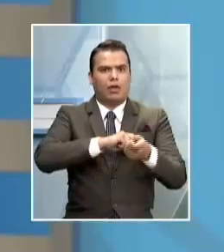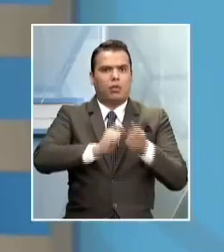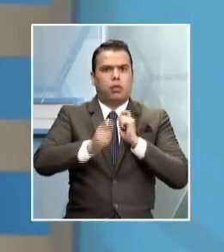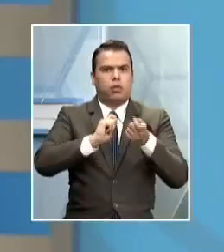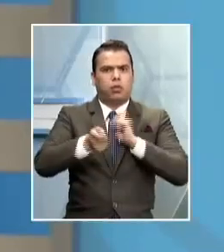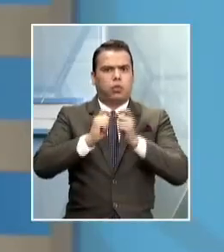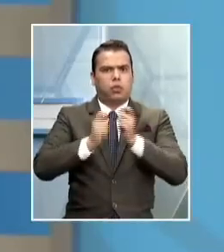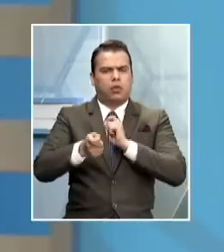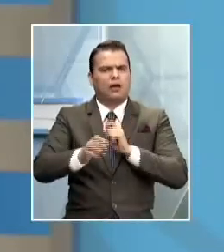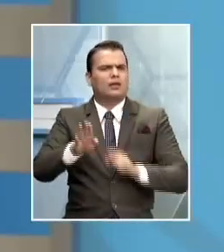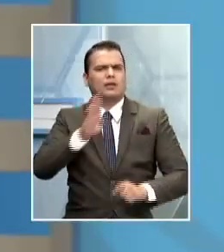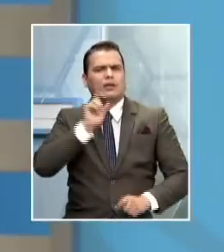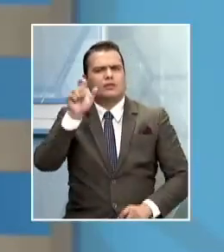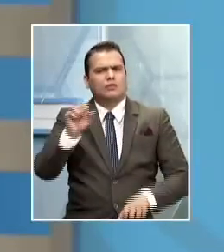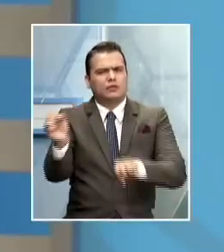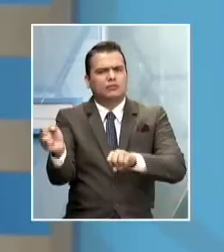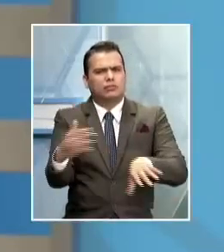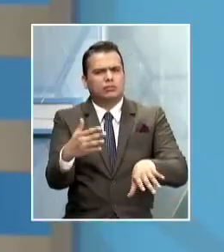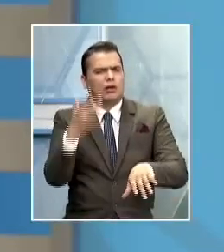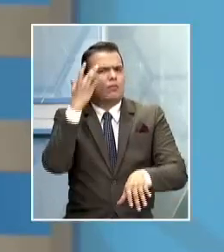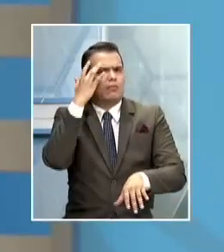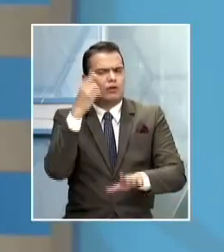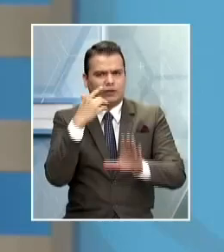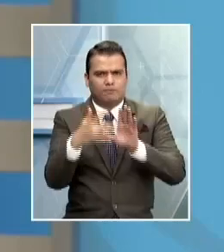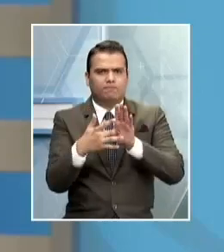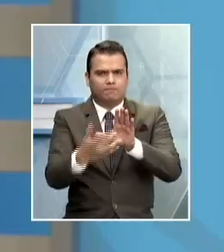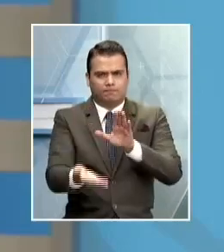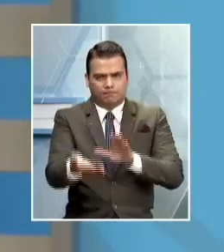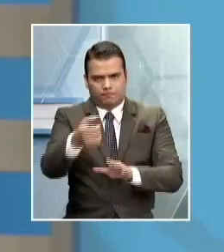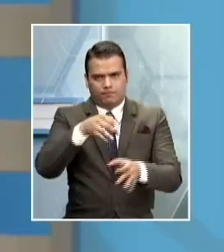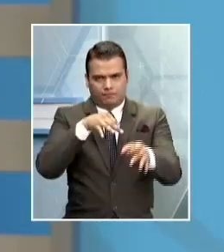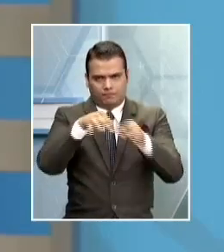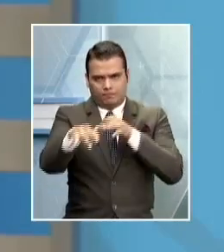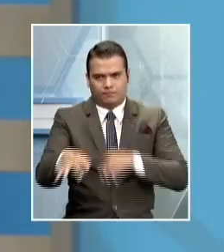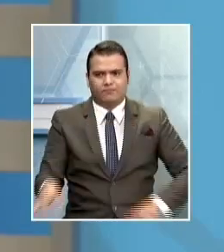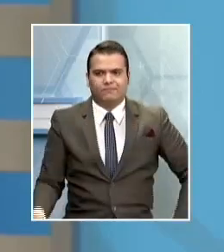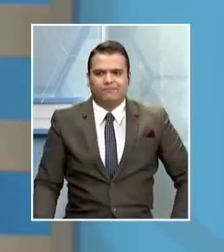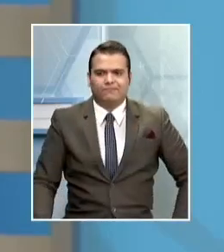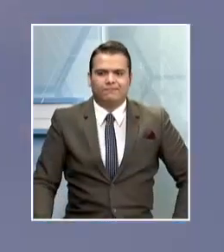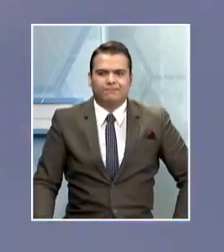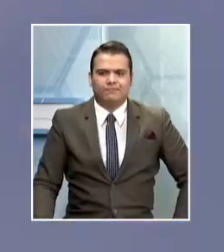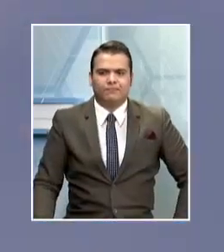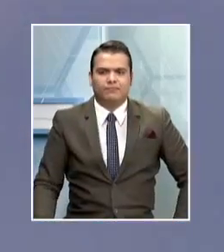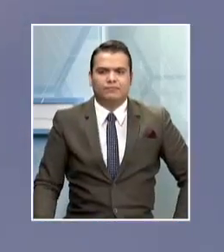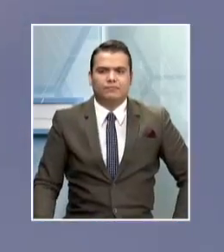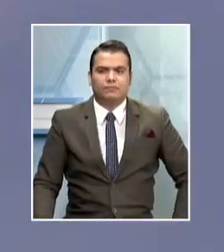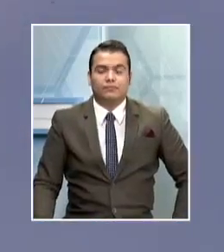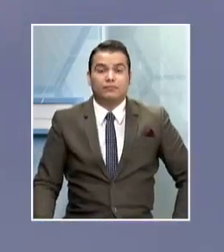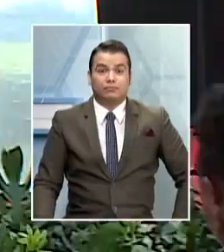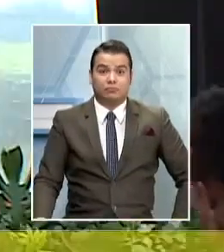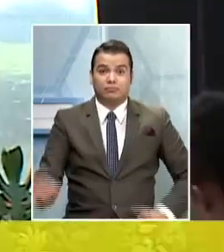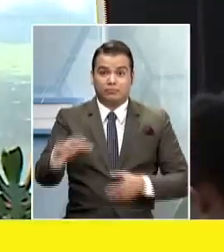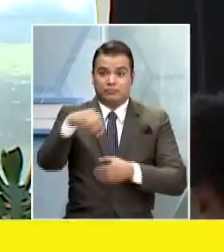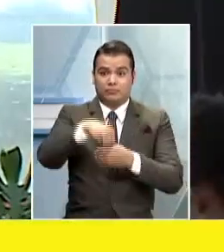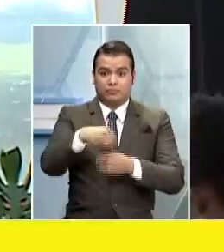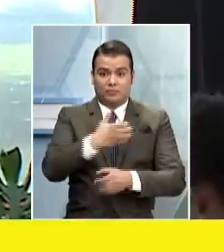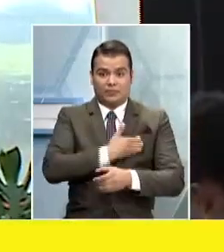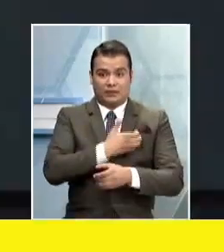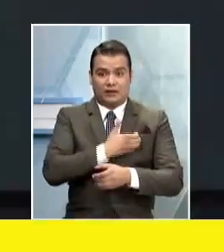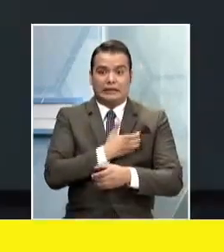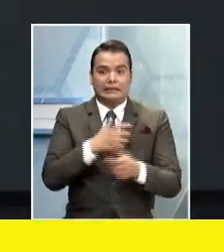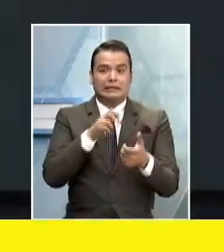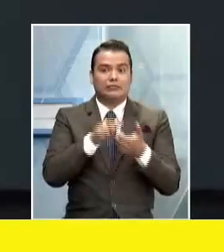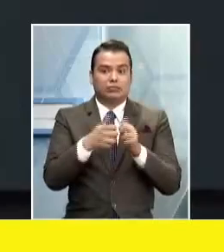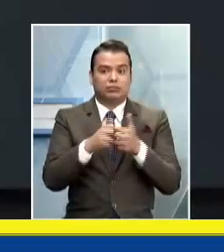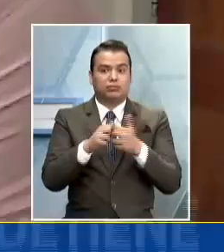¿De qué funcionario se trata y a qué se deben estos cambios? En 90 minutos le explicamos. La crisis en el gabinete del alcalde Jorge Iván